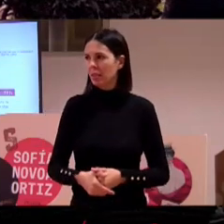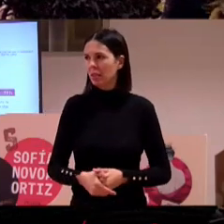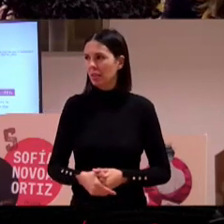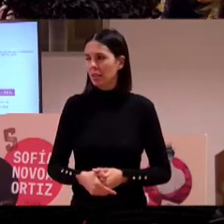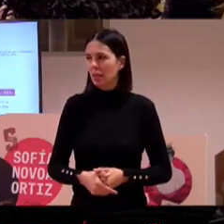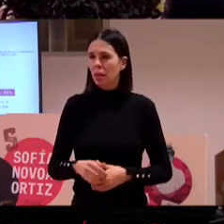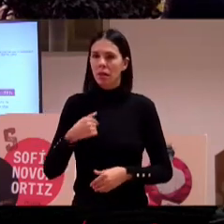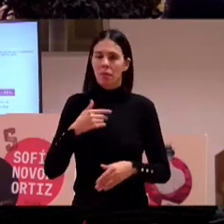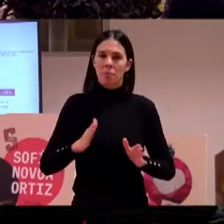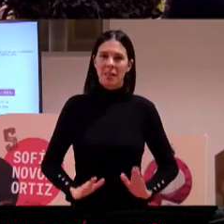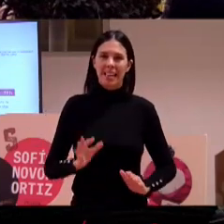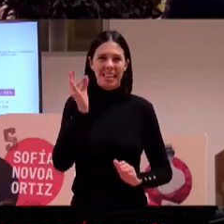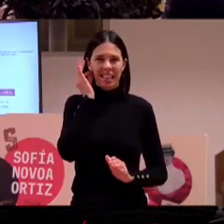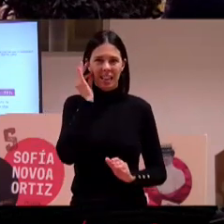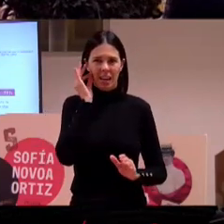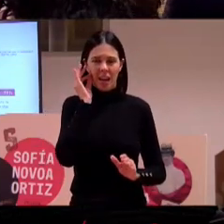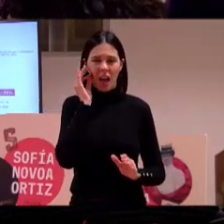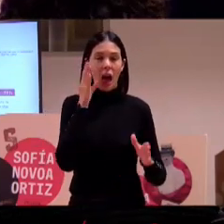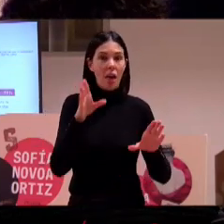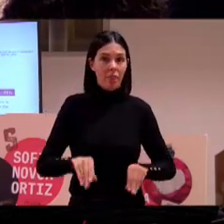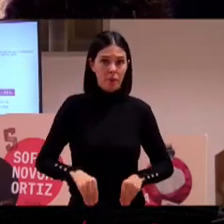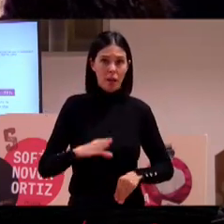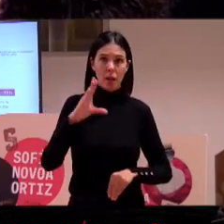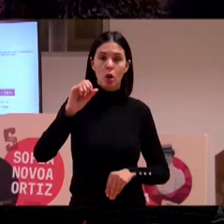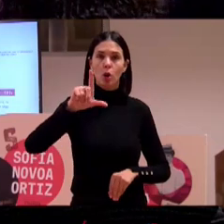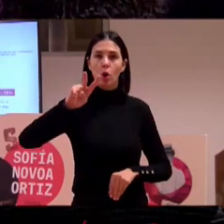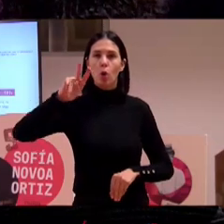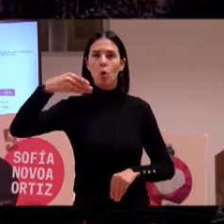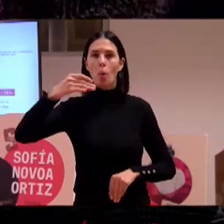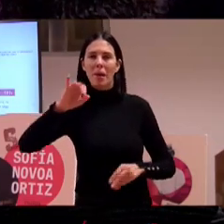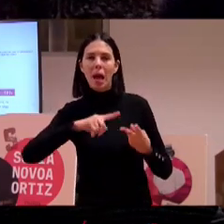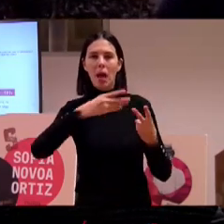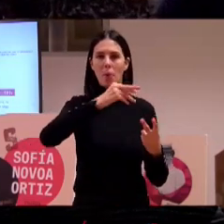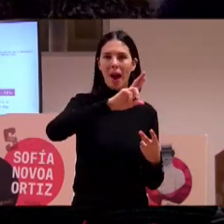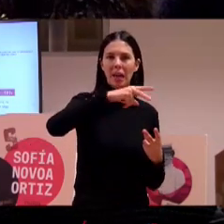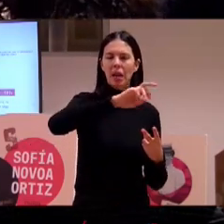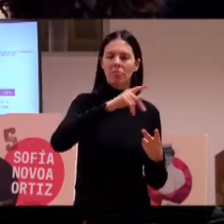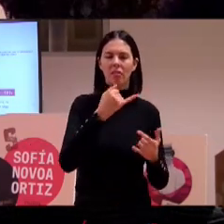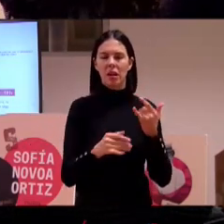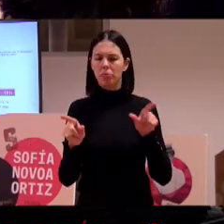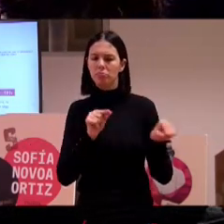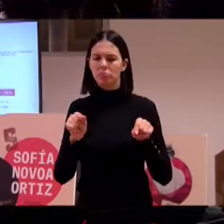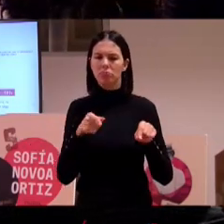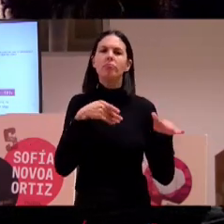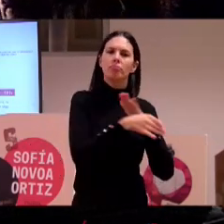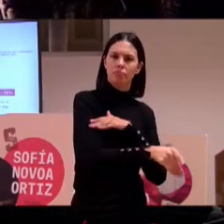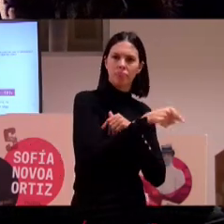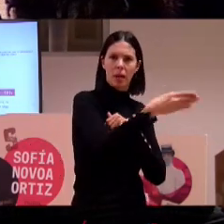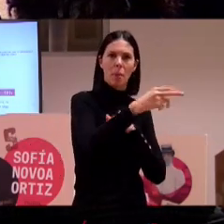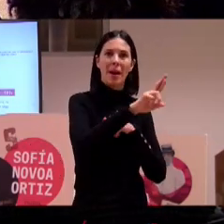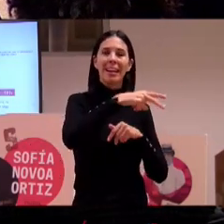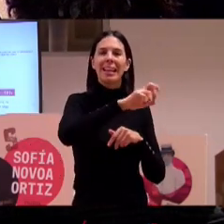la admitieron en Columbia y en Barnard y decidió ir a Barnard. Ya. Lo que pasa es que